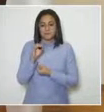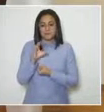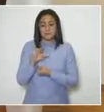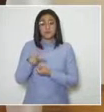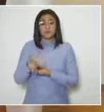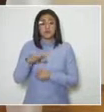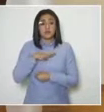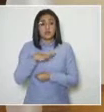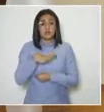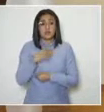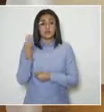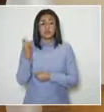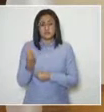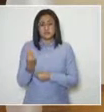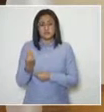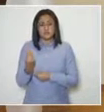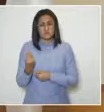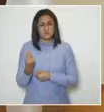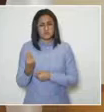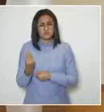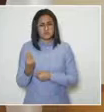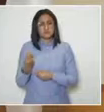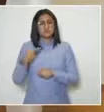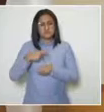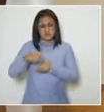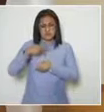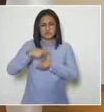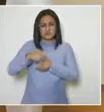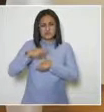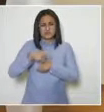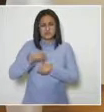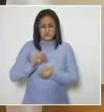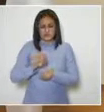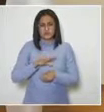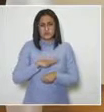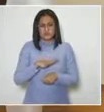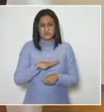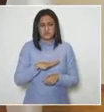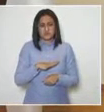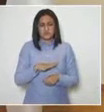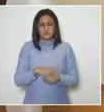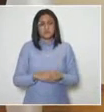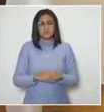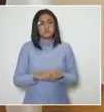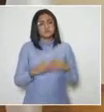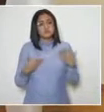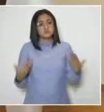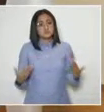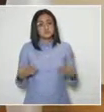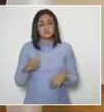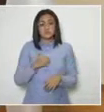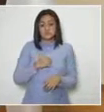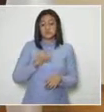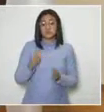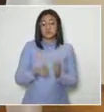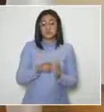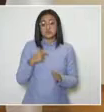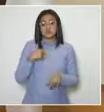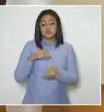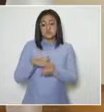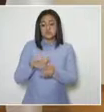hay situaciones de riesgo claro que sí yo nuevamente llamo